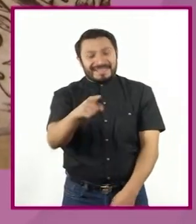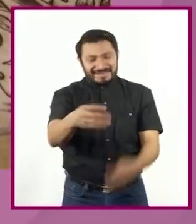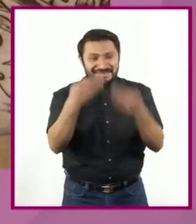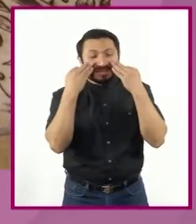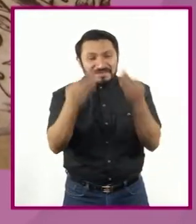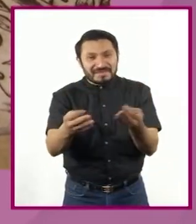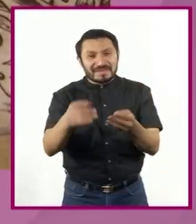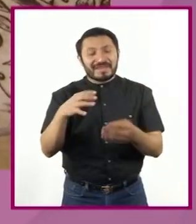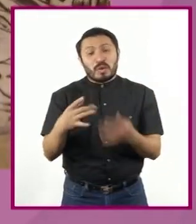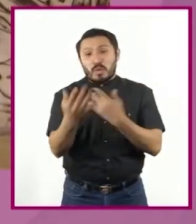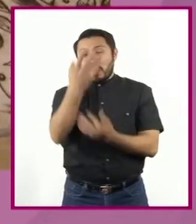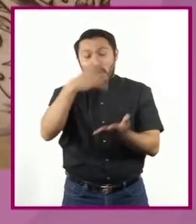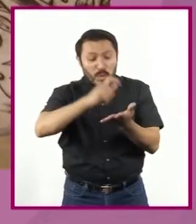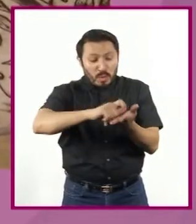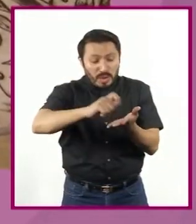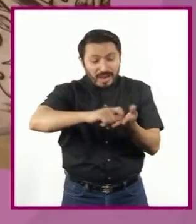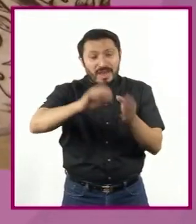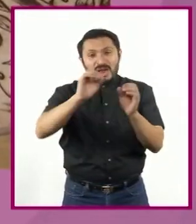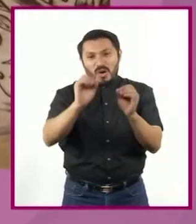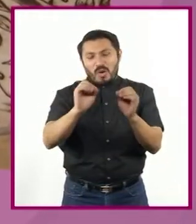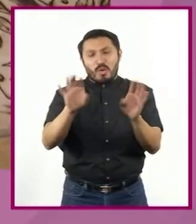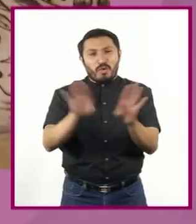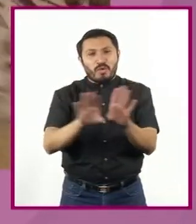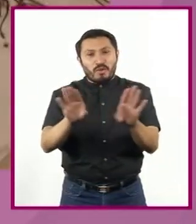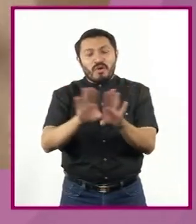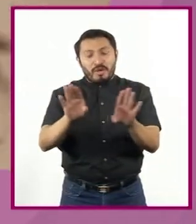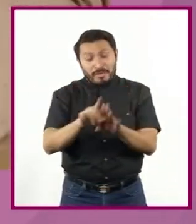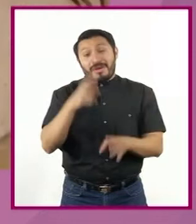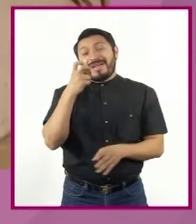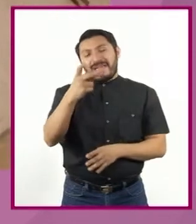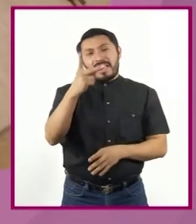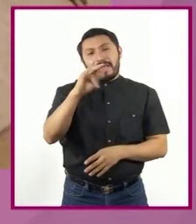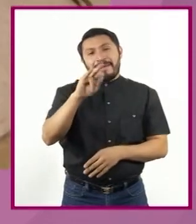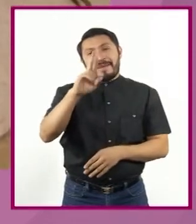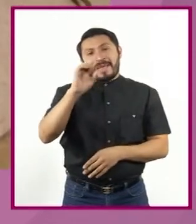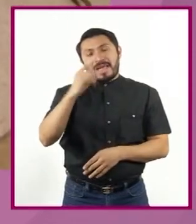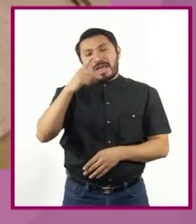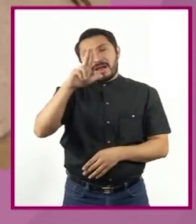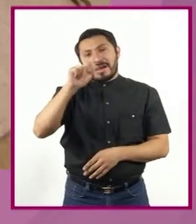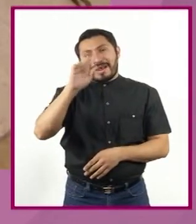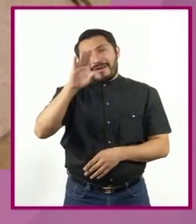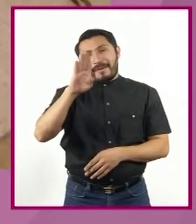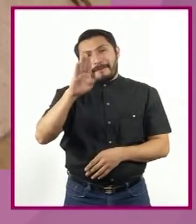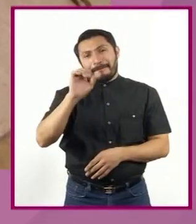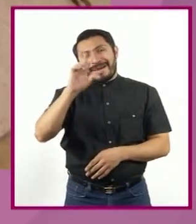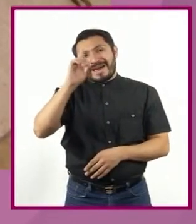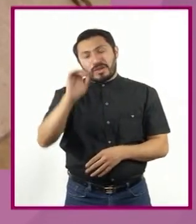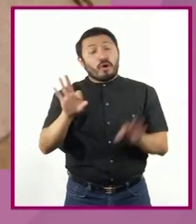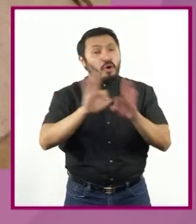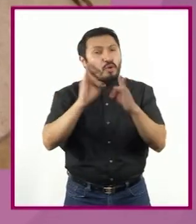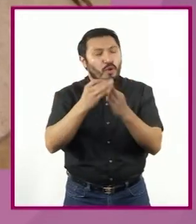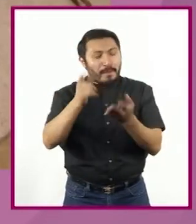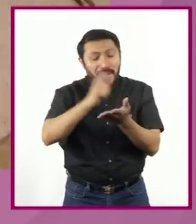con fuego, o más bien, el pirograbado, es una técnica de ilustración muy bonita y con